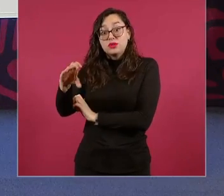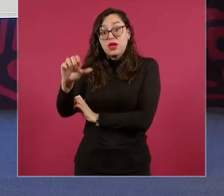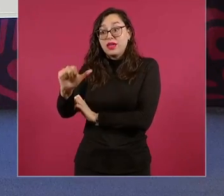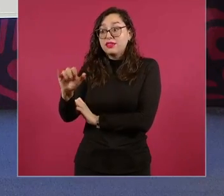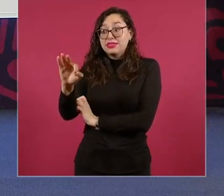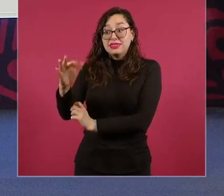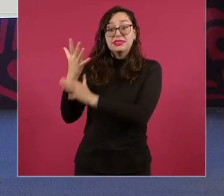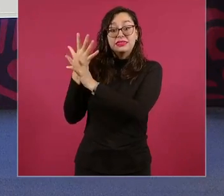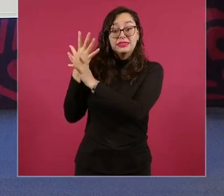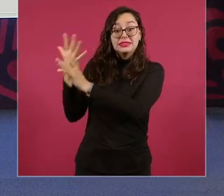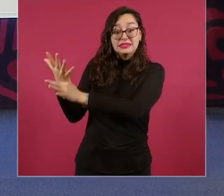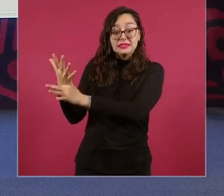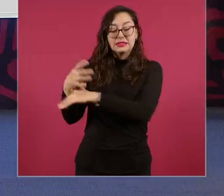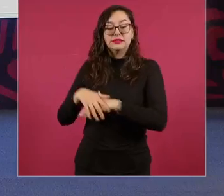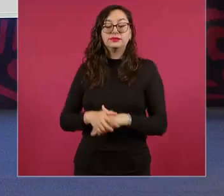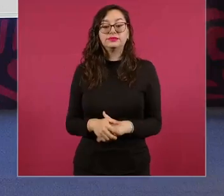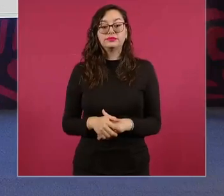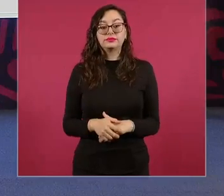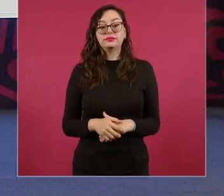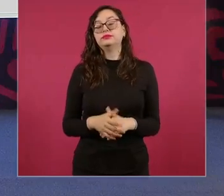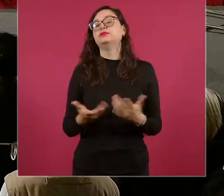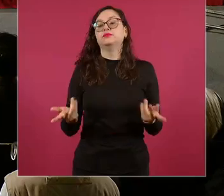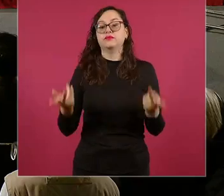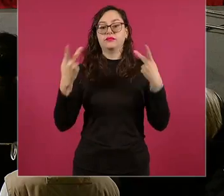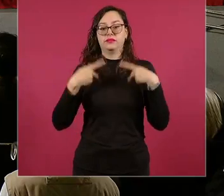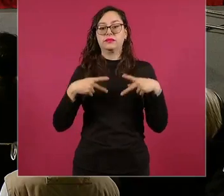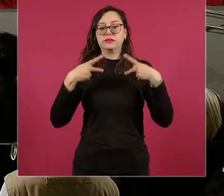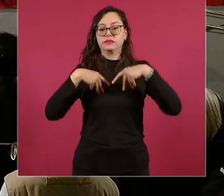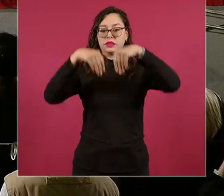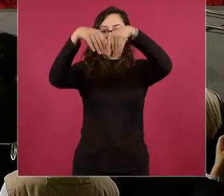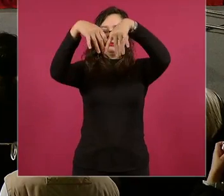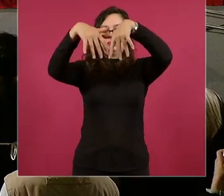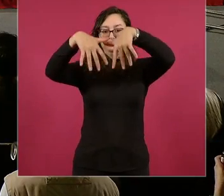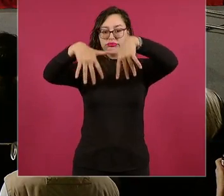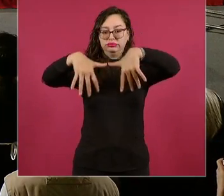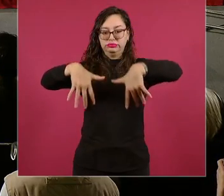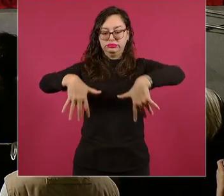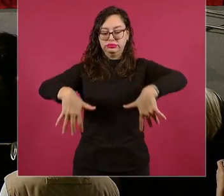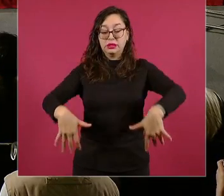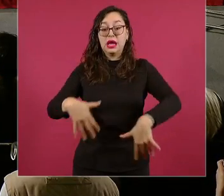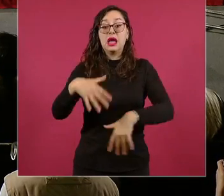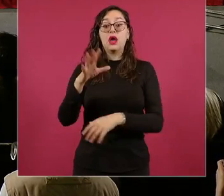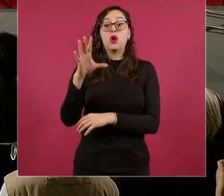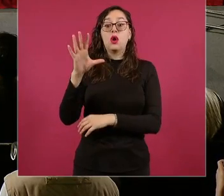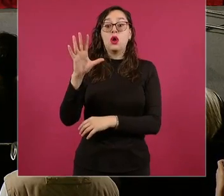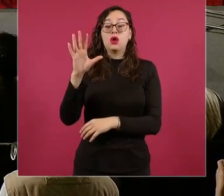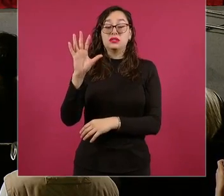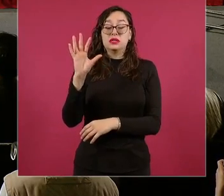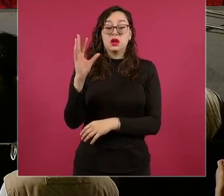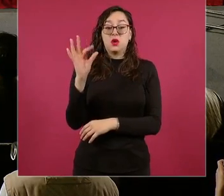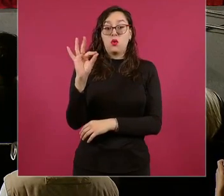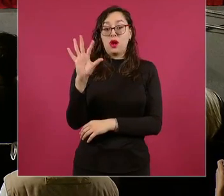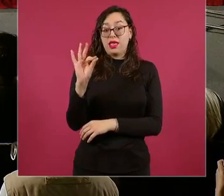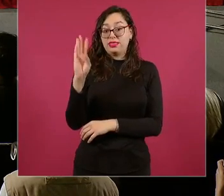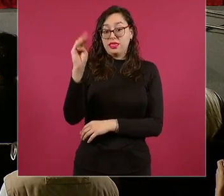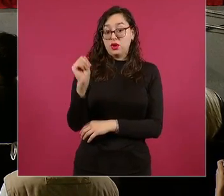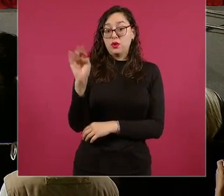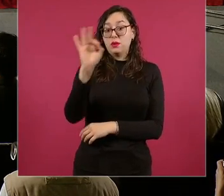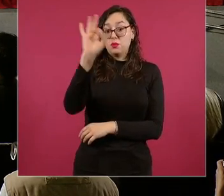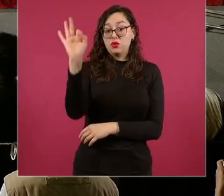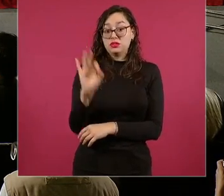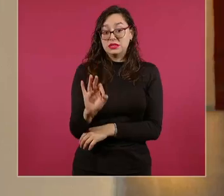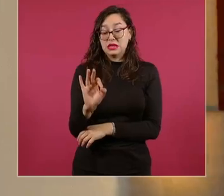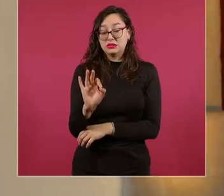personal, el 49 por ciento, que equivale más o menos a 24 mil 546 personas,